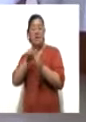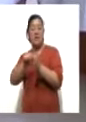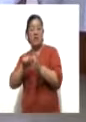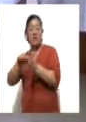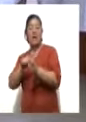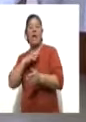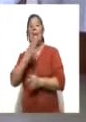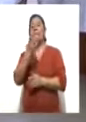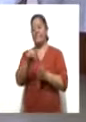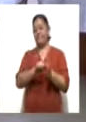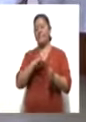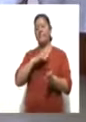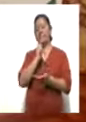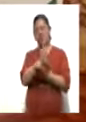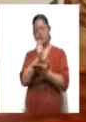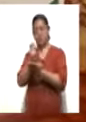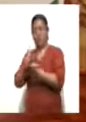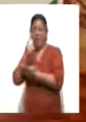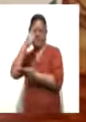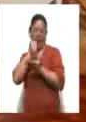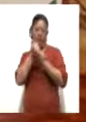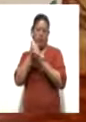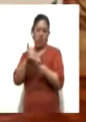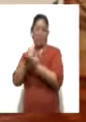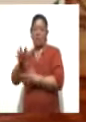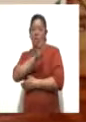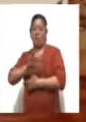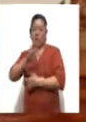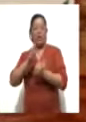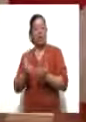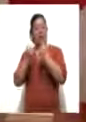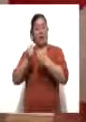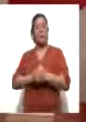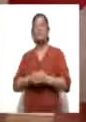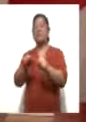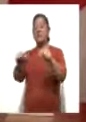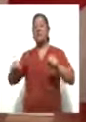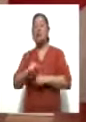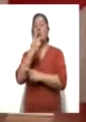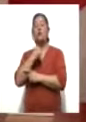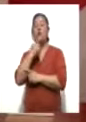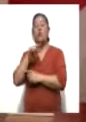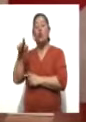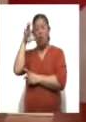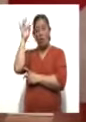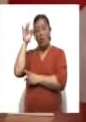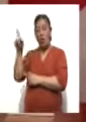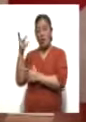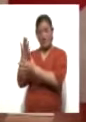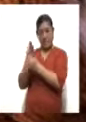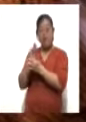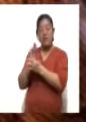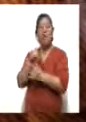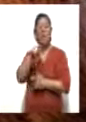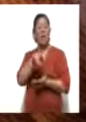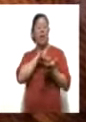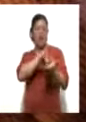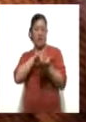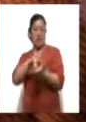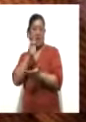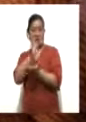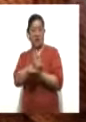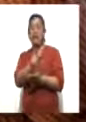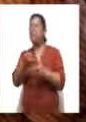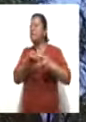la recuperación del sector. En el Salón Rojo del Palacio de Gobierno, Marco Mena detalló que la entrega de este recurso económico es el inicio